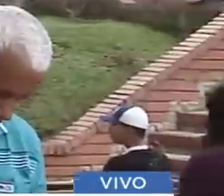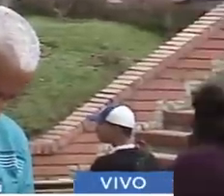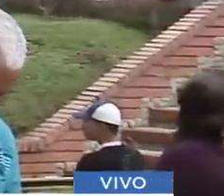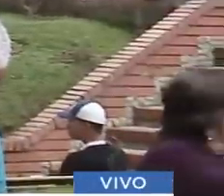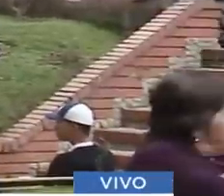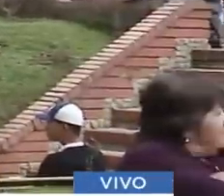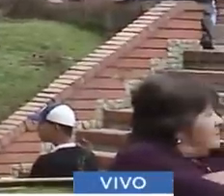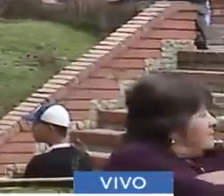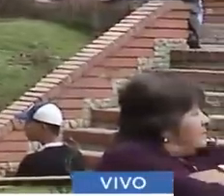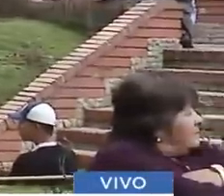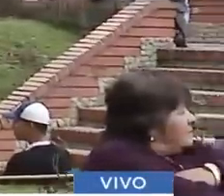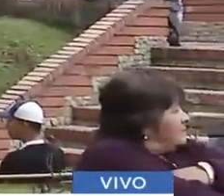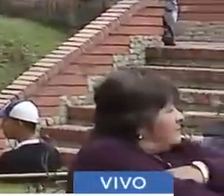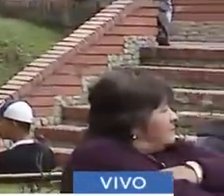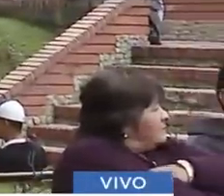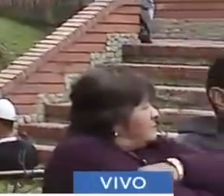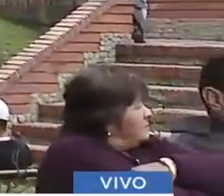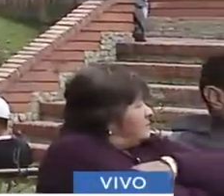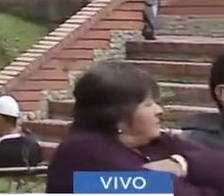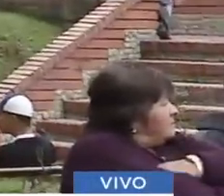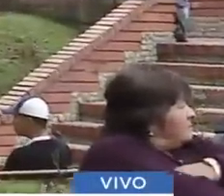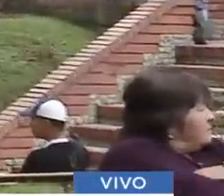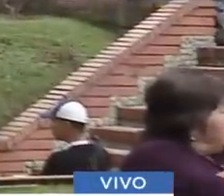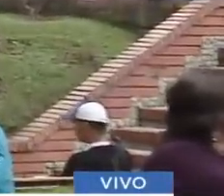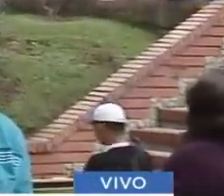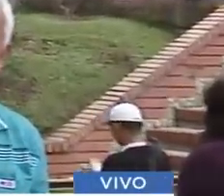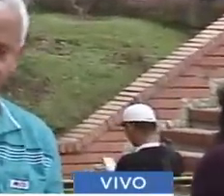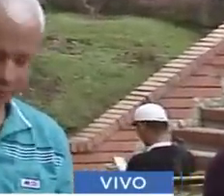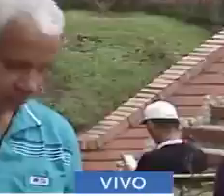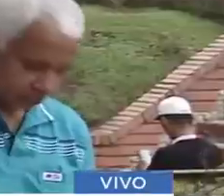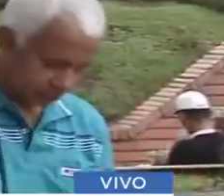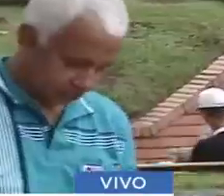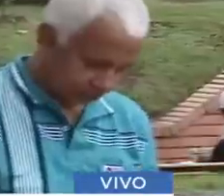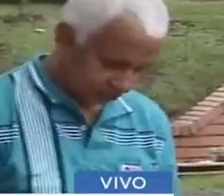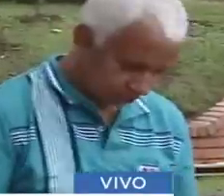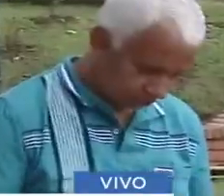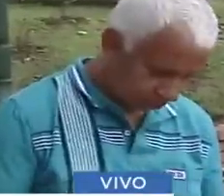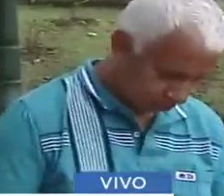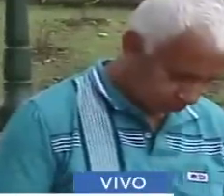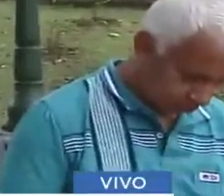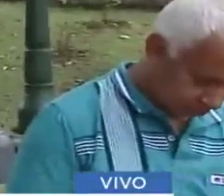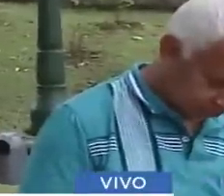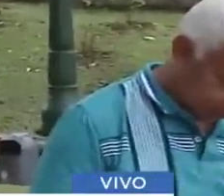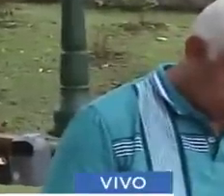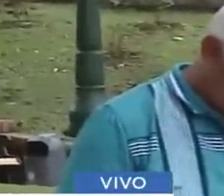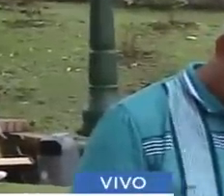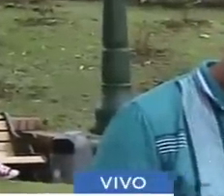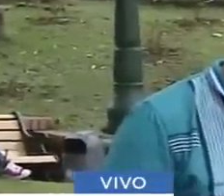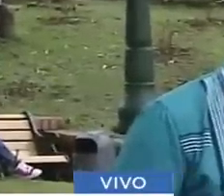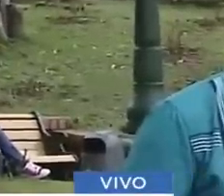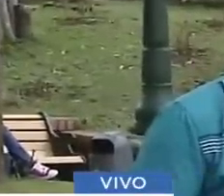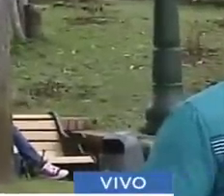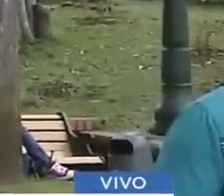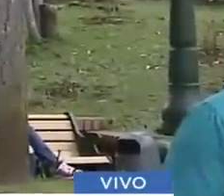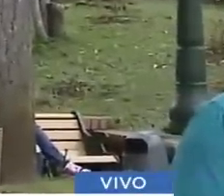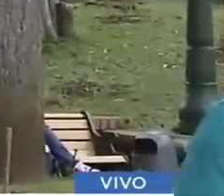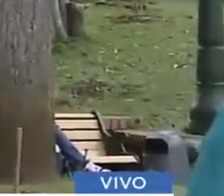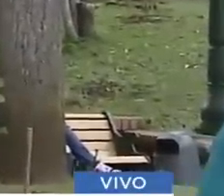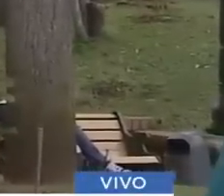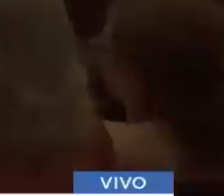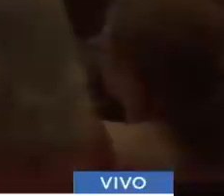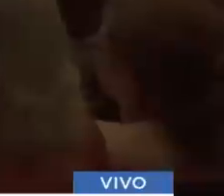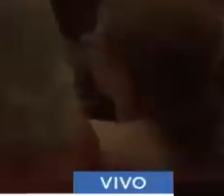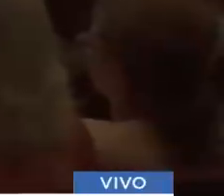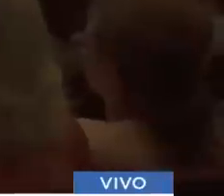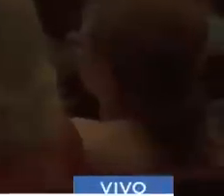el mundo, y ese es el motivo principal de la existencia del Hey Festival. Hablamos con dos de sus invitados especiales que aquí les tenemos.